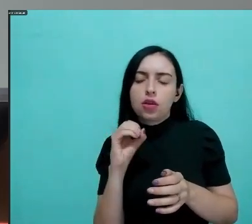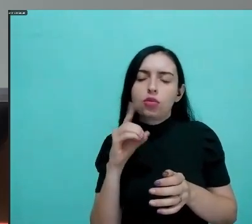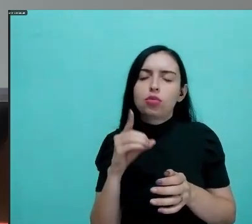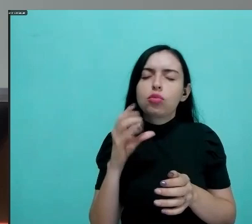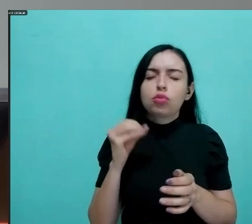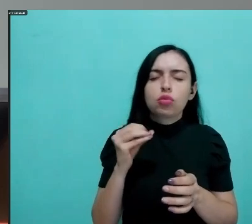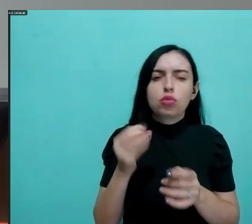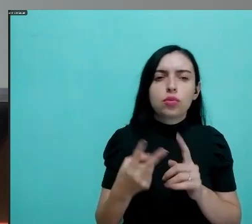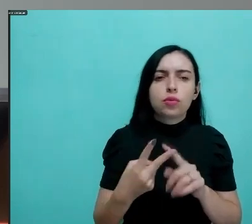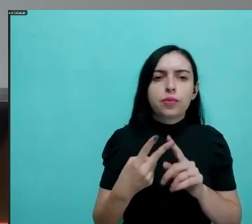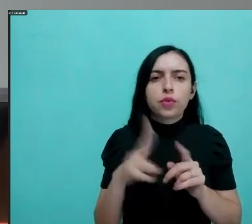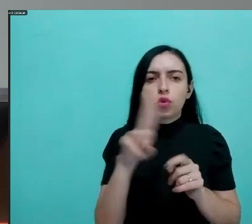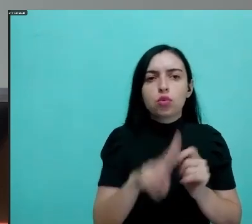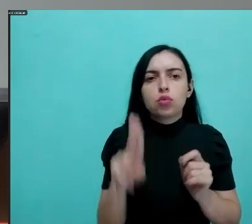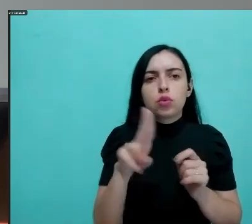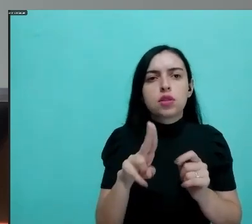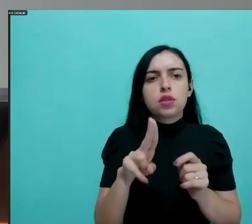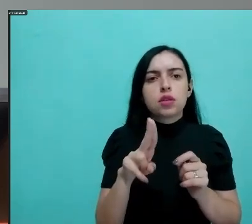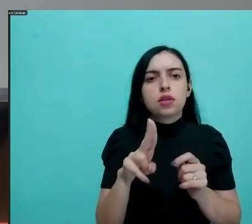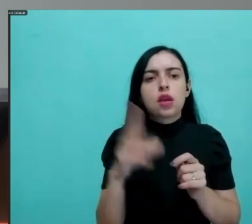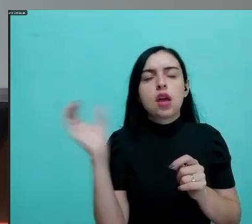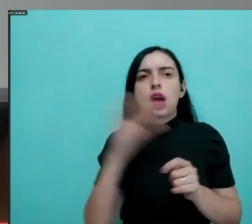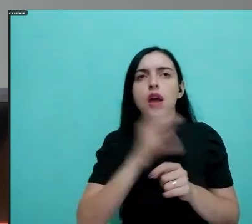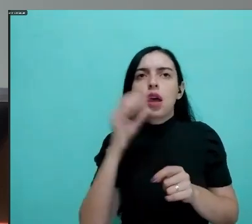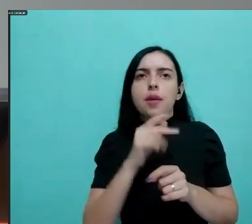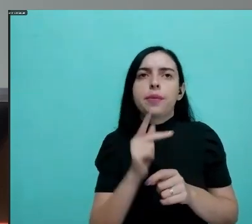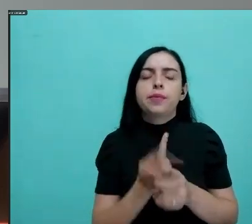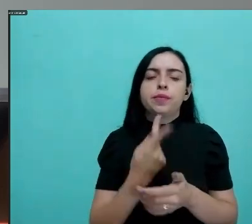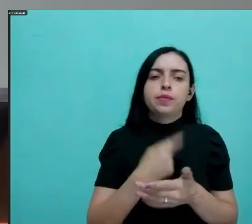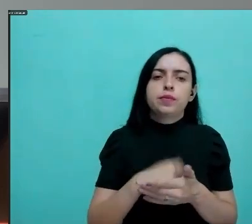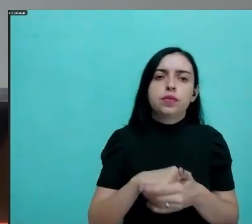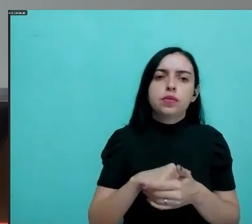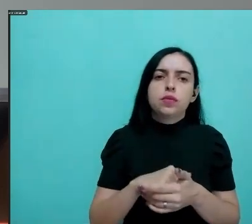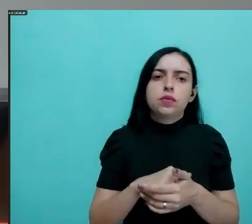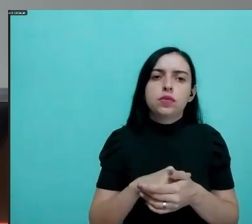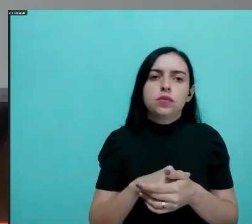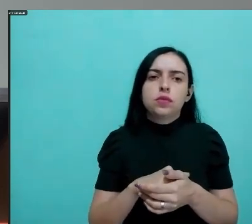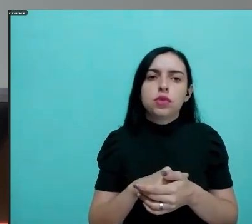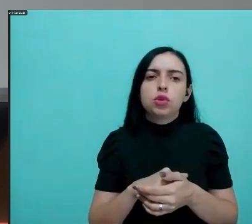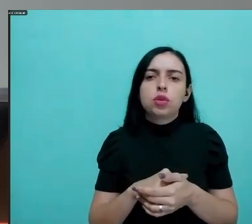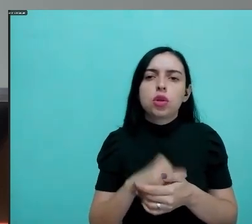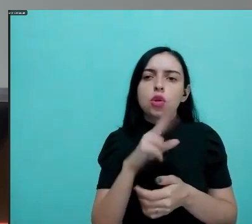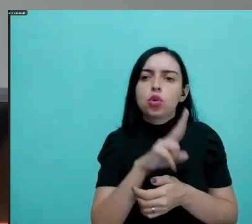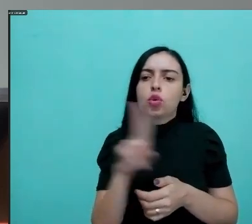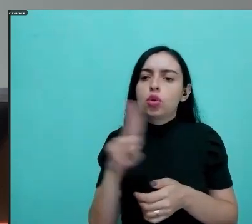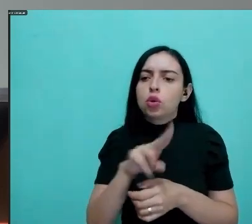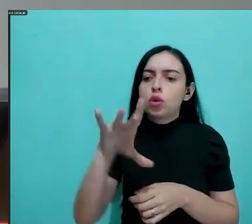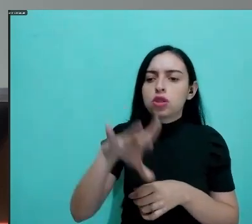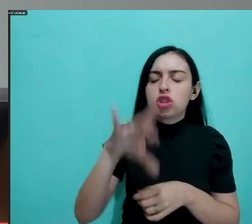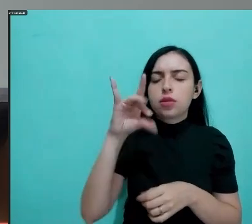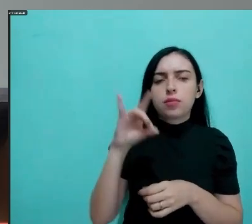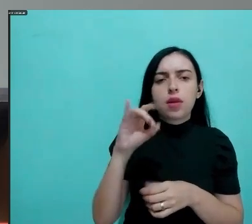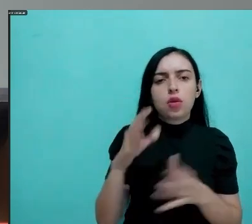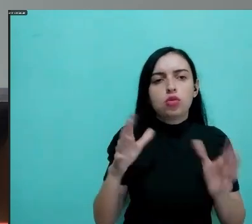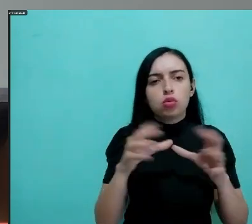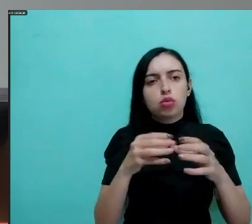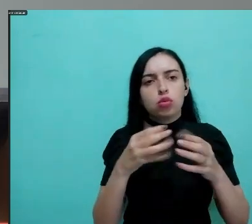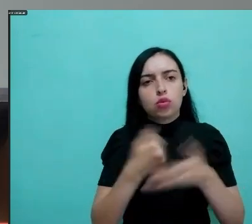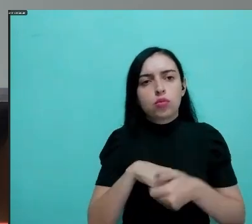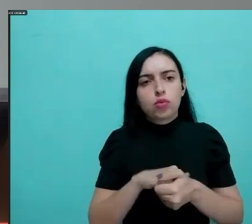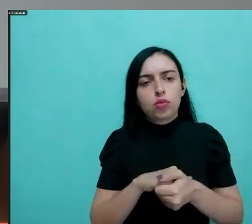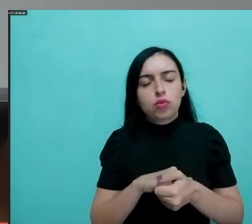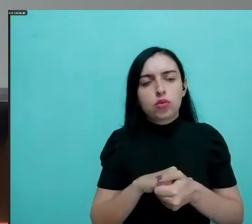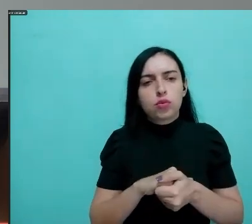a utilizar poderes de emergencia, derecho a nombrar unos miembros del Consejo Constitucional, derecho a someter